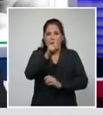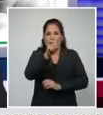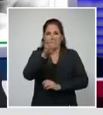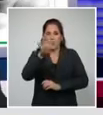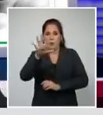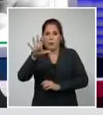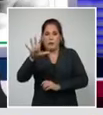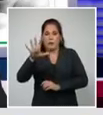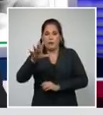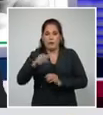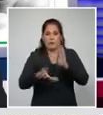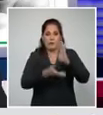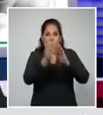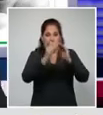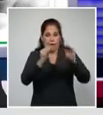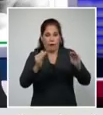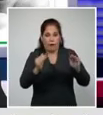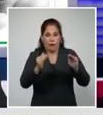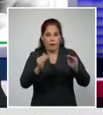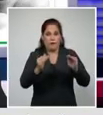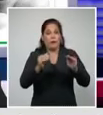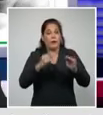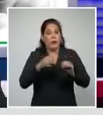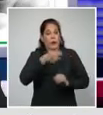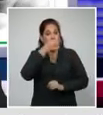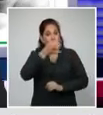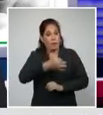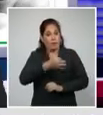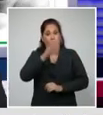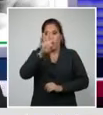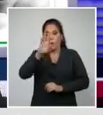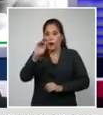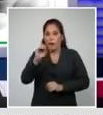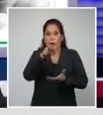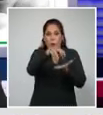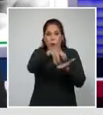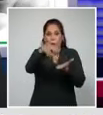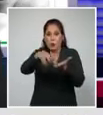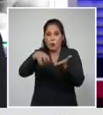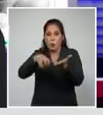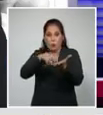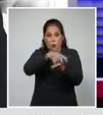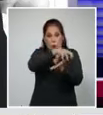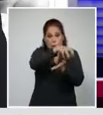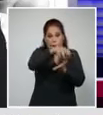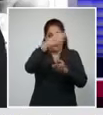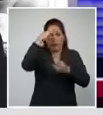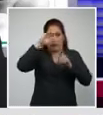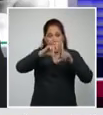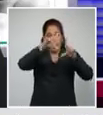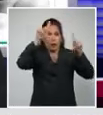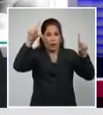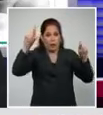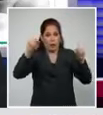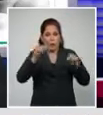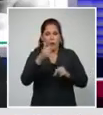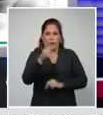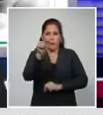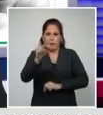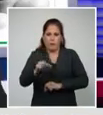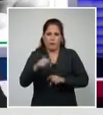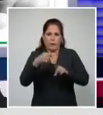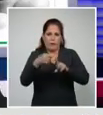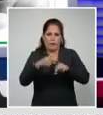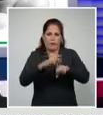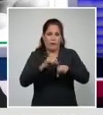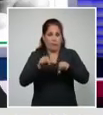1.157 altas clínicas y se reportan 40 eventos activos en todo el territorio nacional. Vamos a una